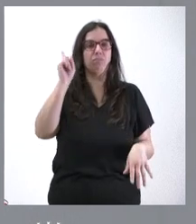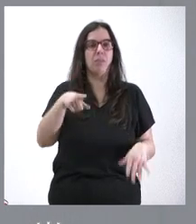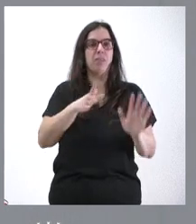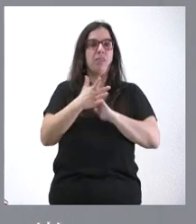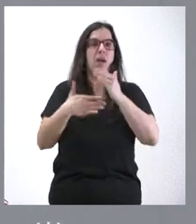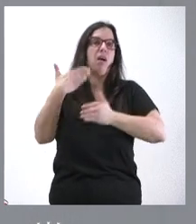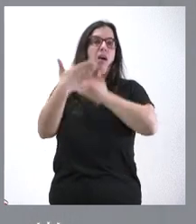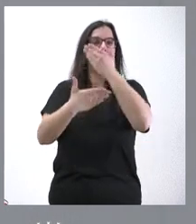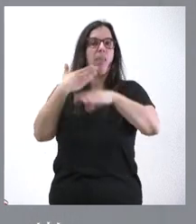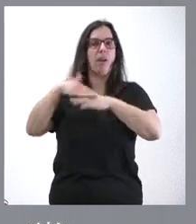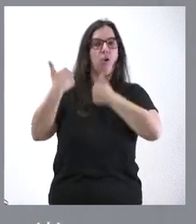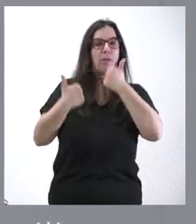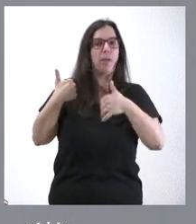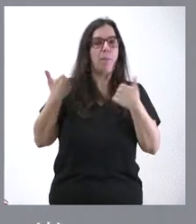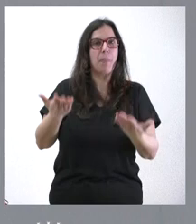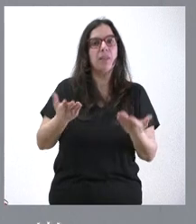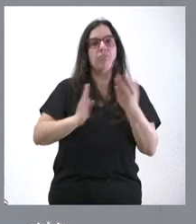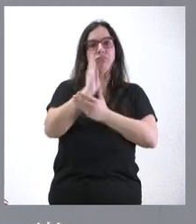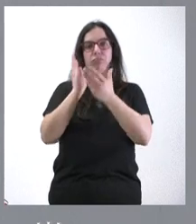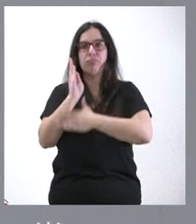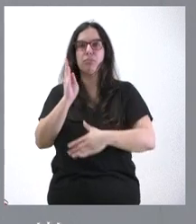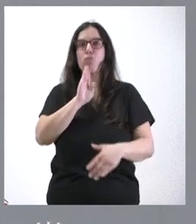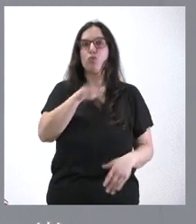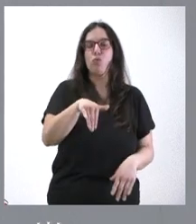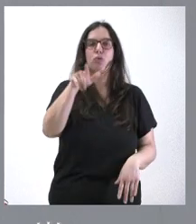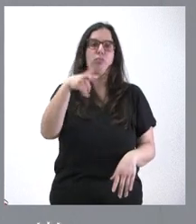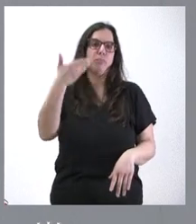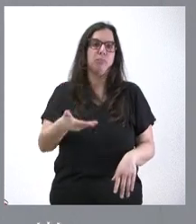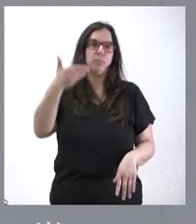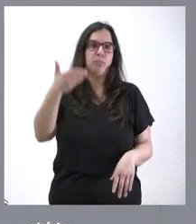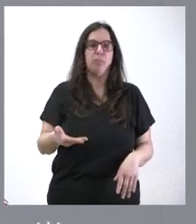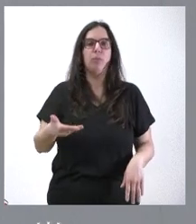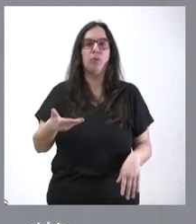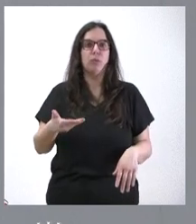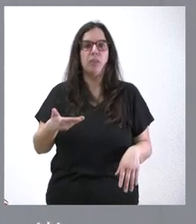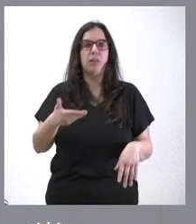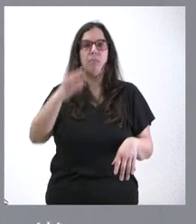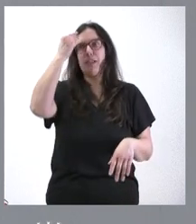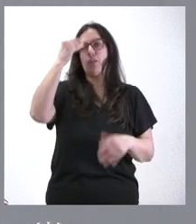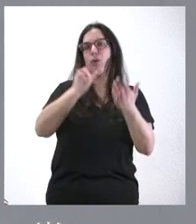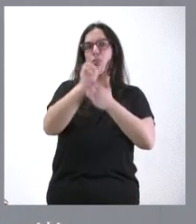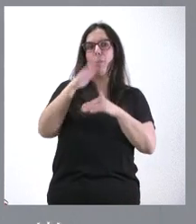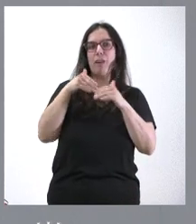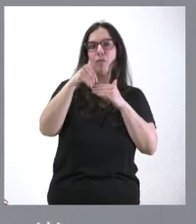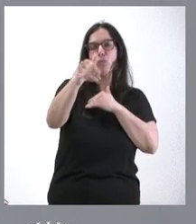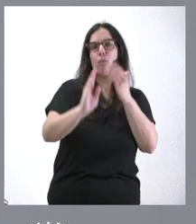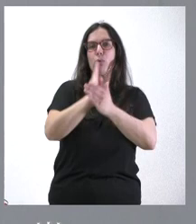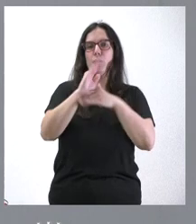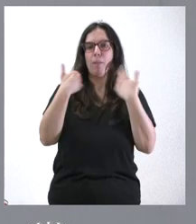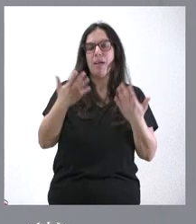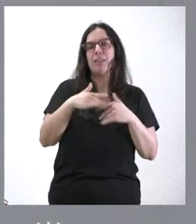en la competitividad y en la productividad que es un factor esencial tal y vemos Nosotros la agricultura del futuro más productiva más competitiva y por tanto más